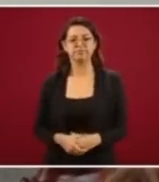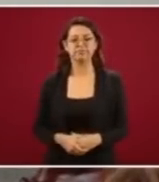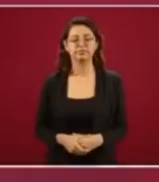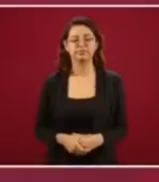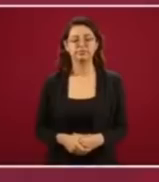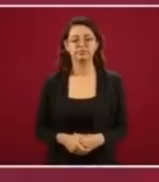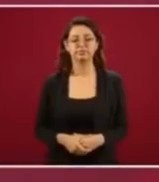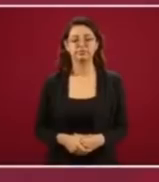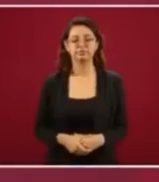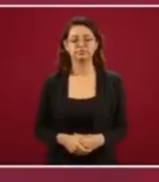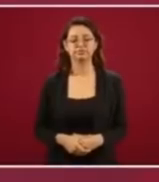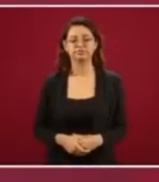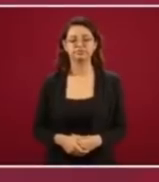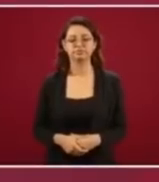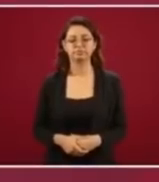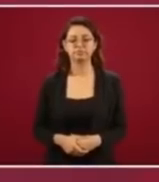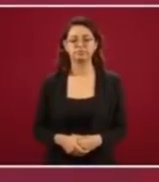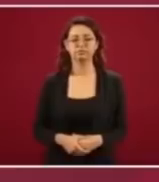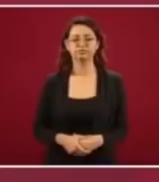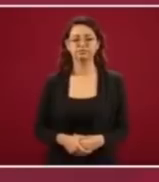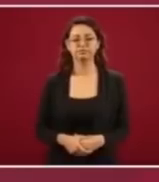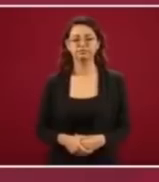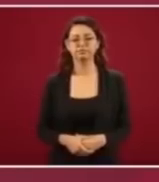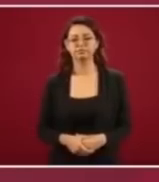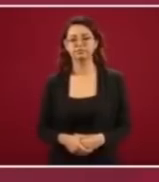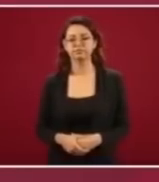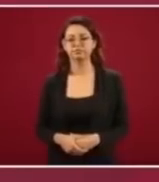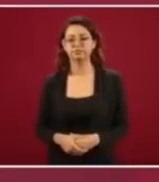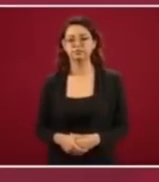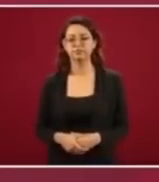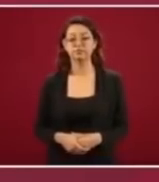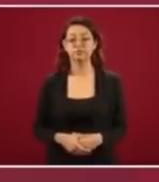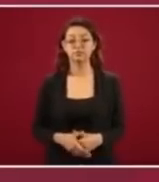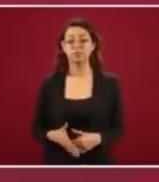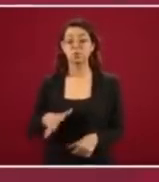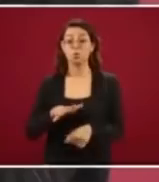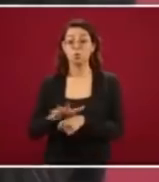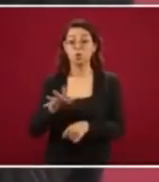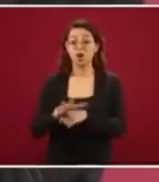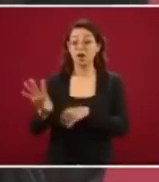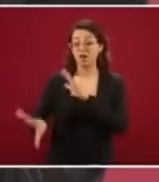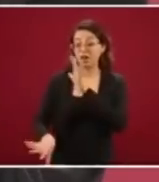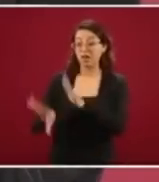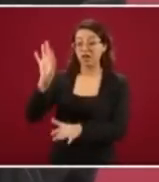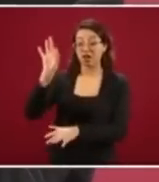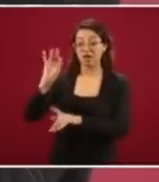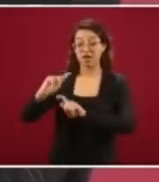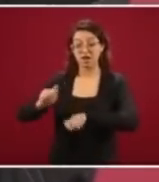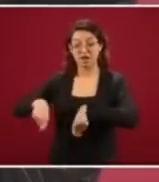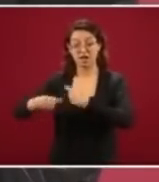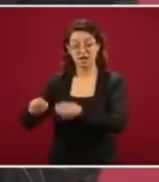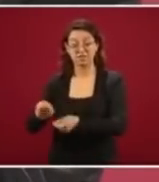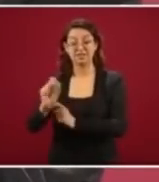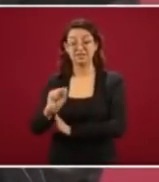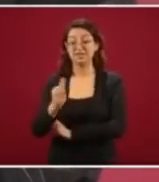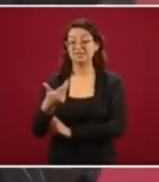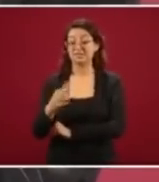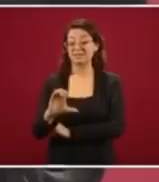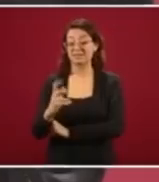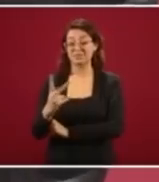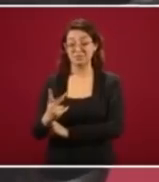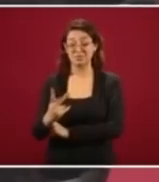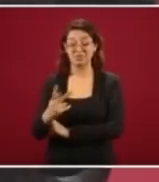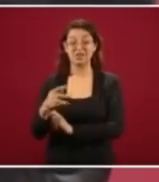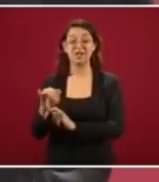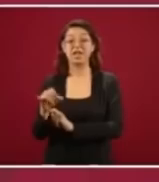Y estoy hablando de recomendar al secretario de Hacienda, no estoy hablando nada más del ISSSTE.